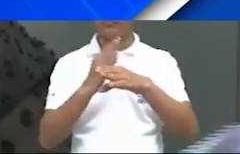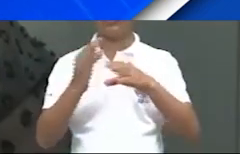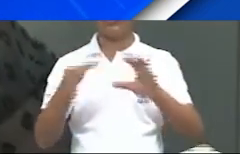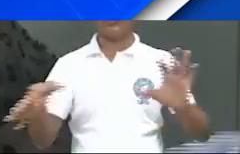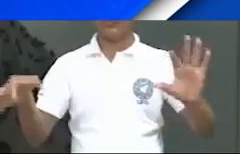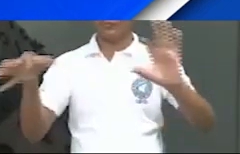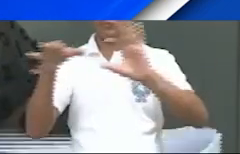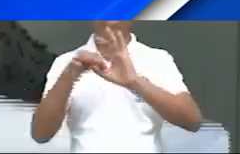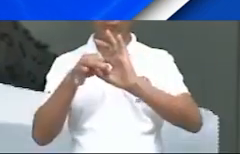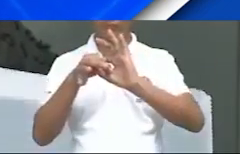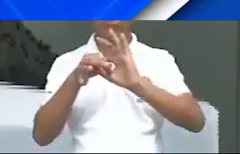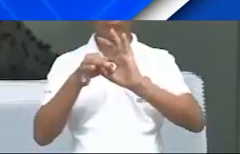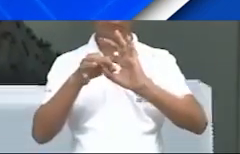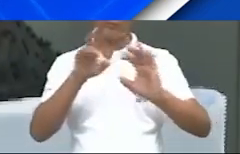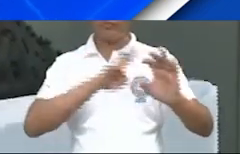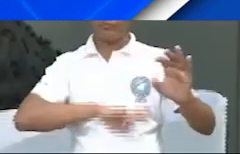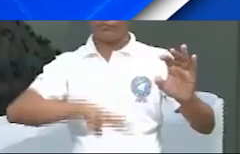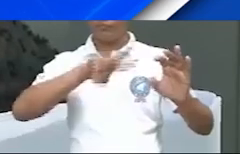de valor.